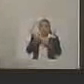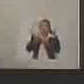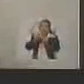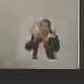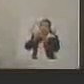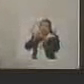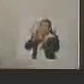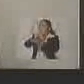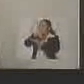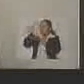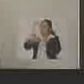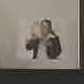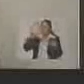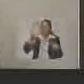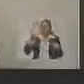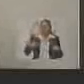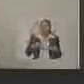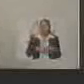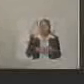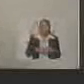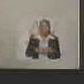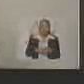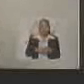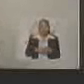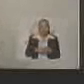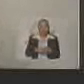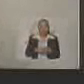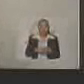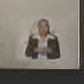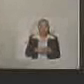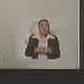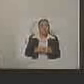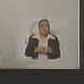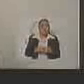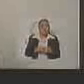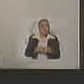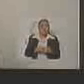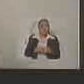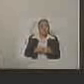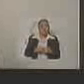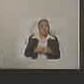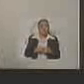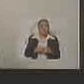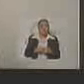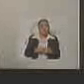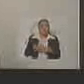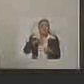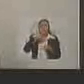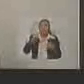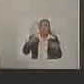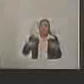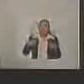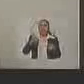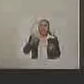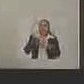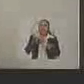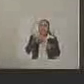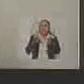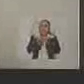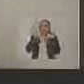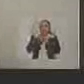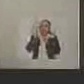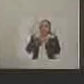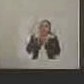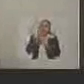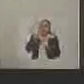rendiendo cuentas de todos nuestros presupuestos, de todas nuestras obras, donde se haga público todos los manifiestos de construcción para evitar que